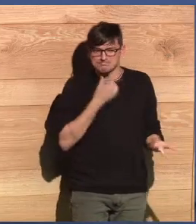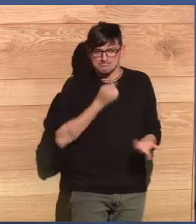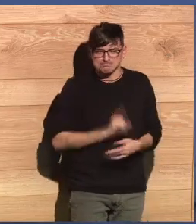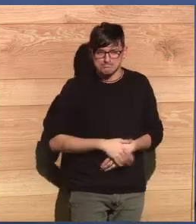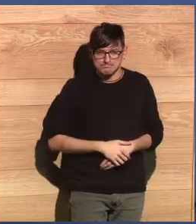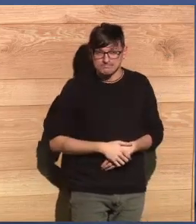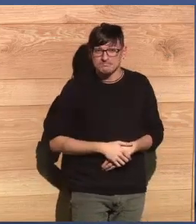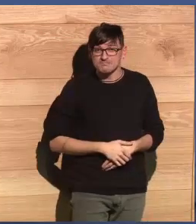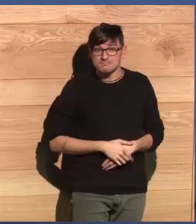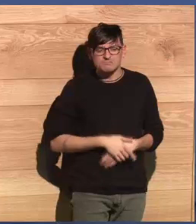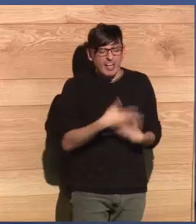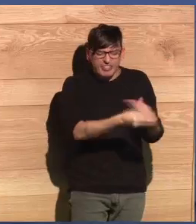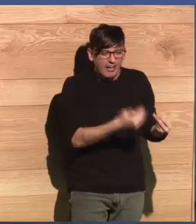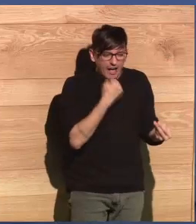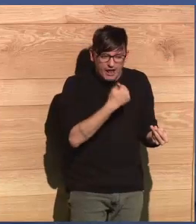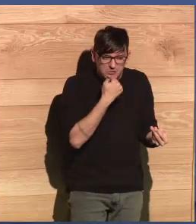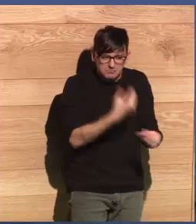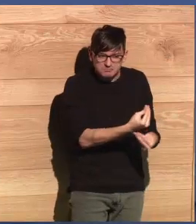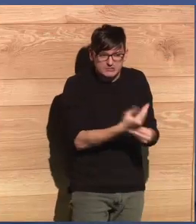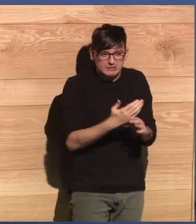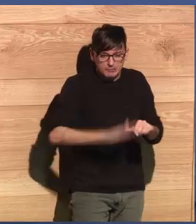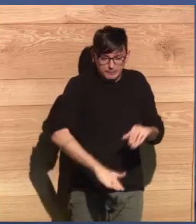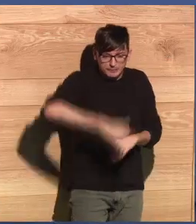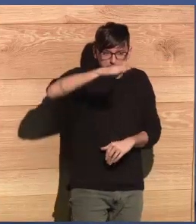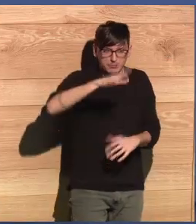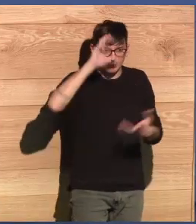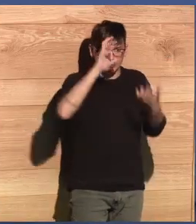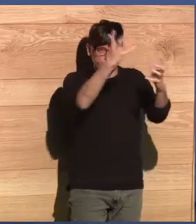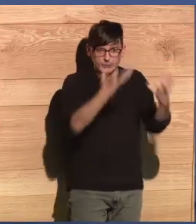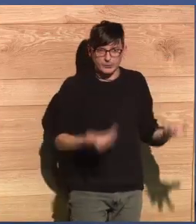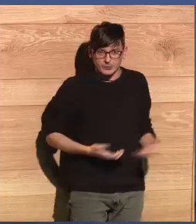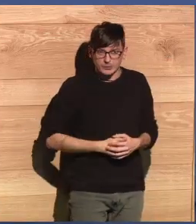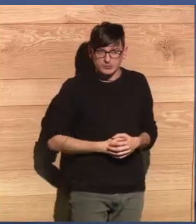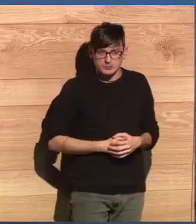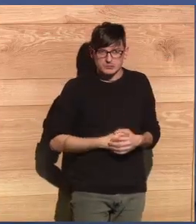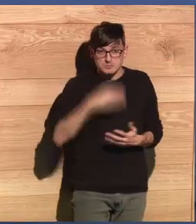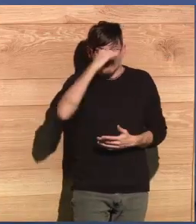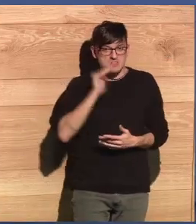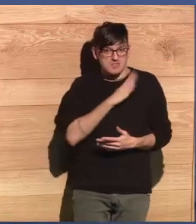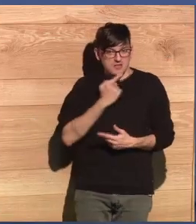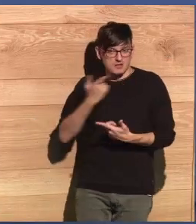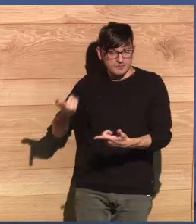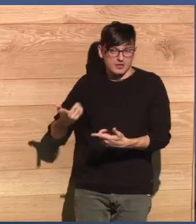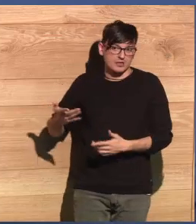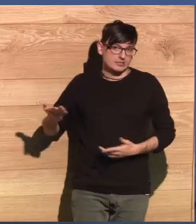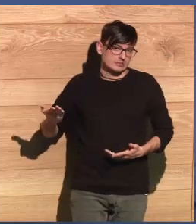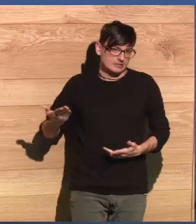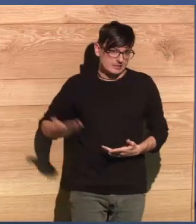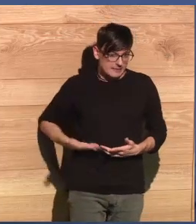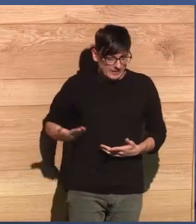gracia. «Haced algo con esta criatura, o cuando crezca nos volverá locos», les decían sus padres a las sirvientas que cuidaban de la